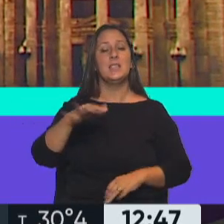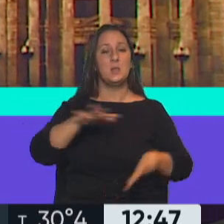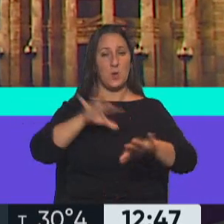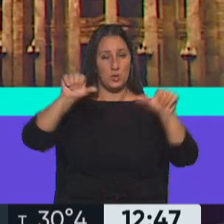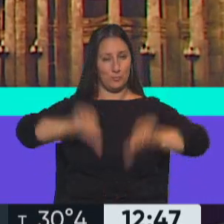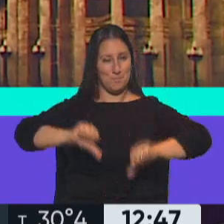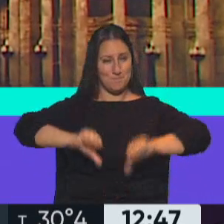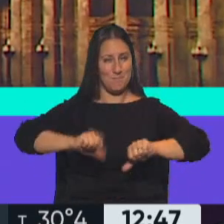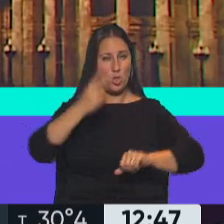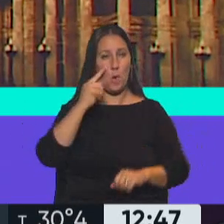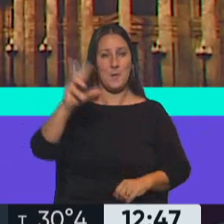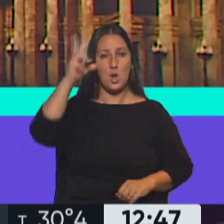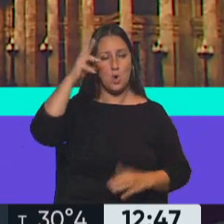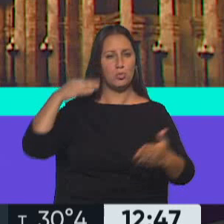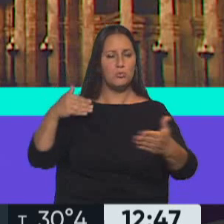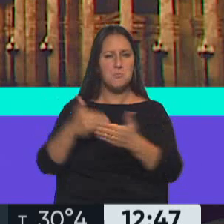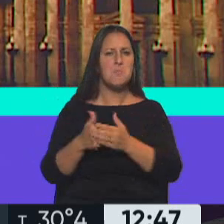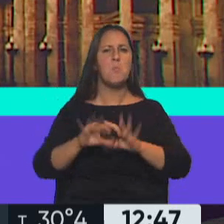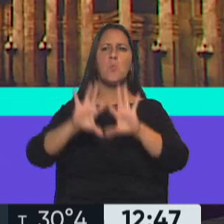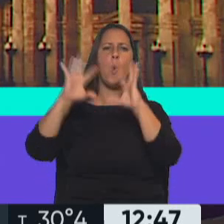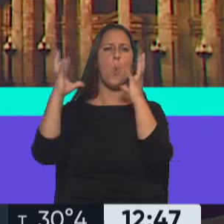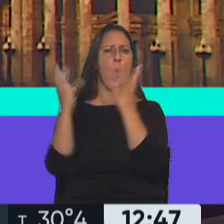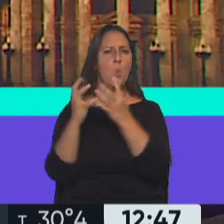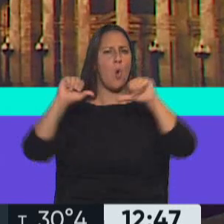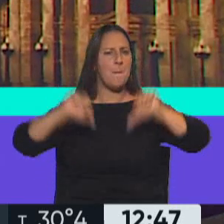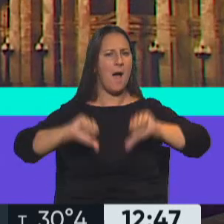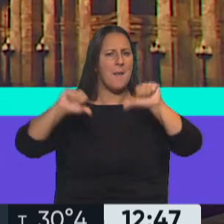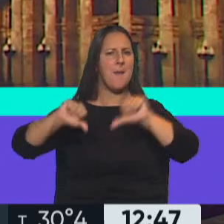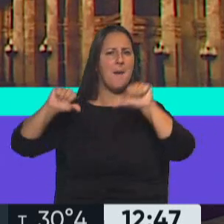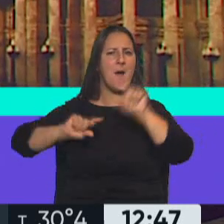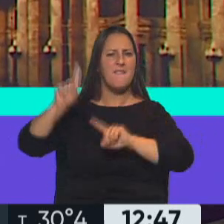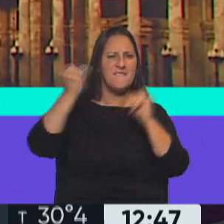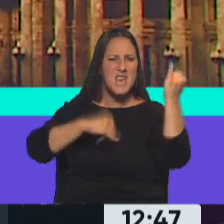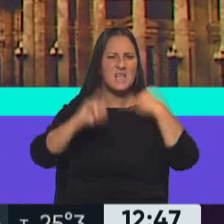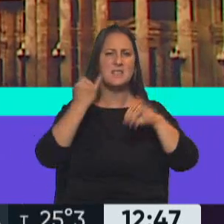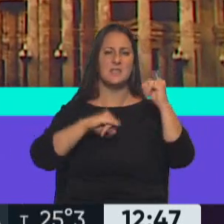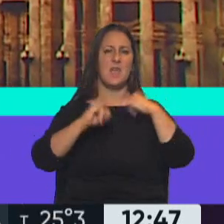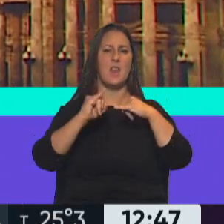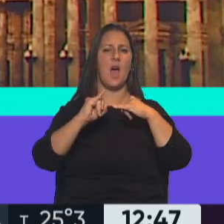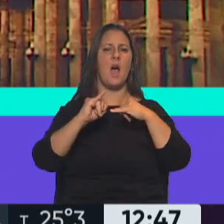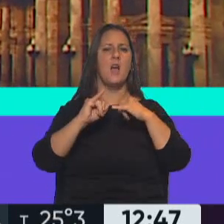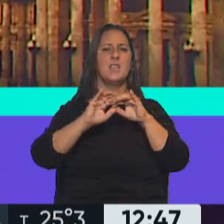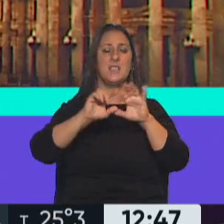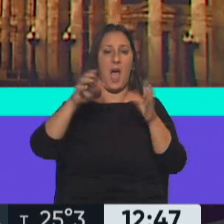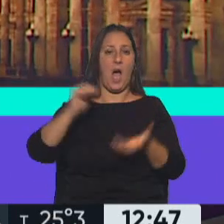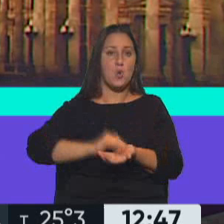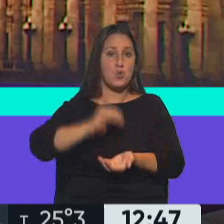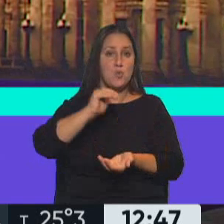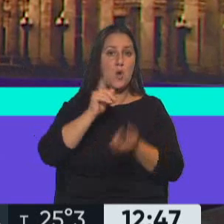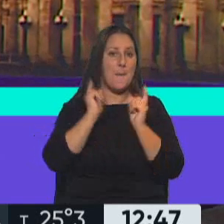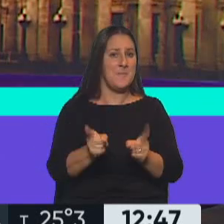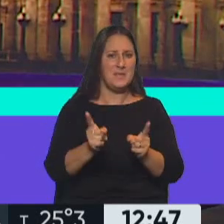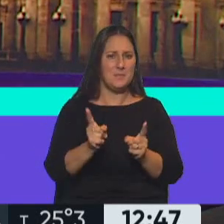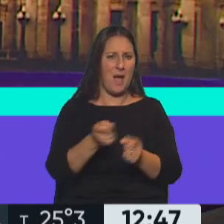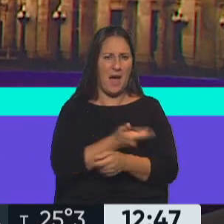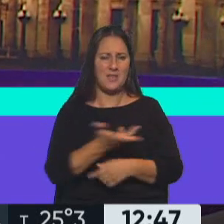venimos planteando por qué hay crisis globales, mundiales, financieras, y el patrón de acumulación sigue siendo el